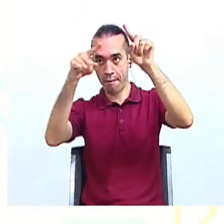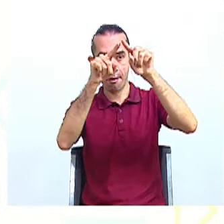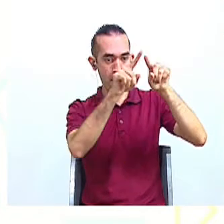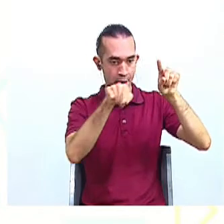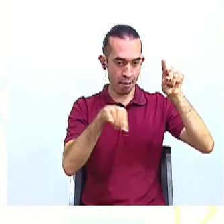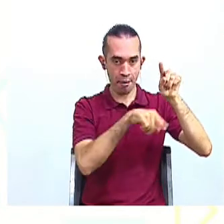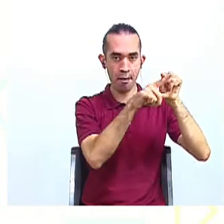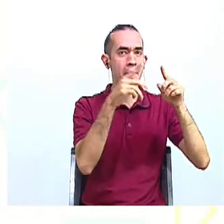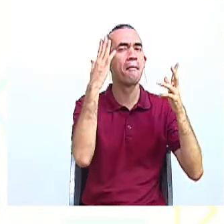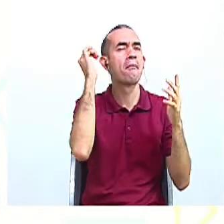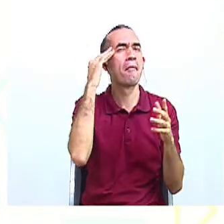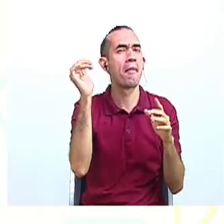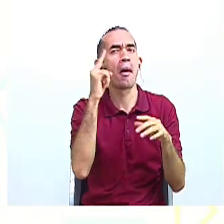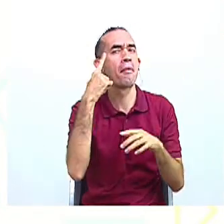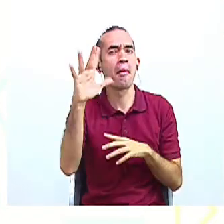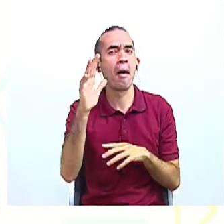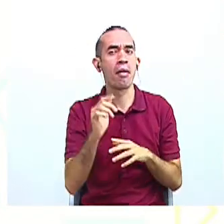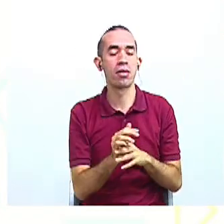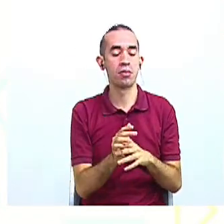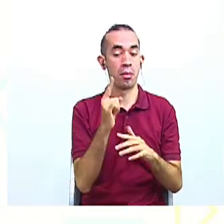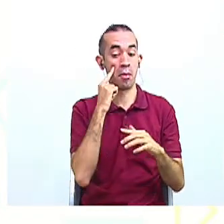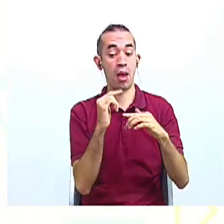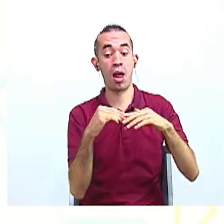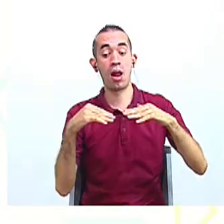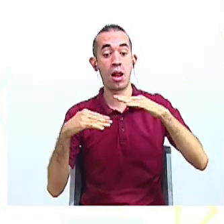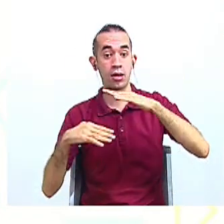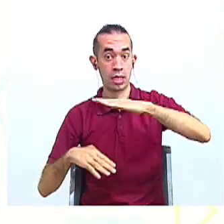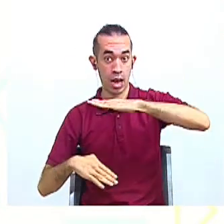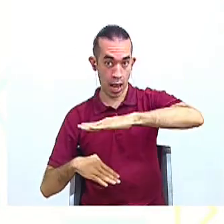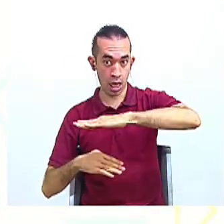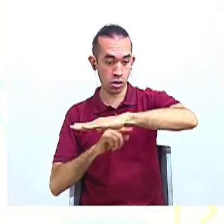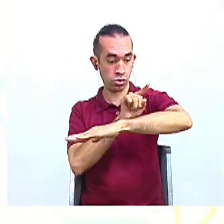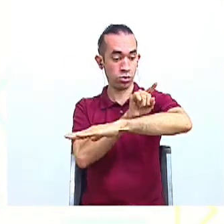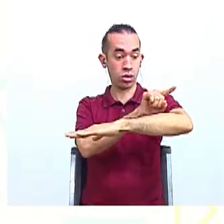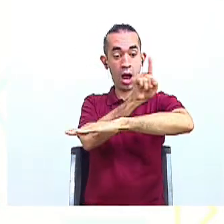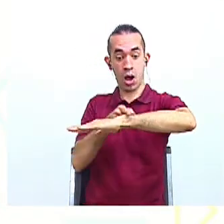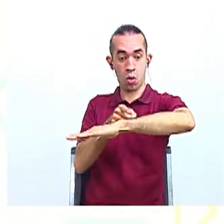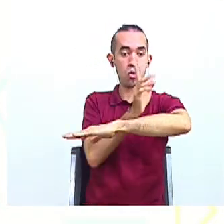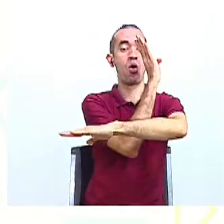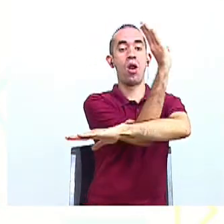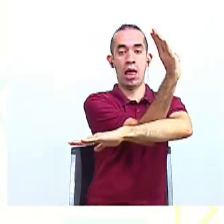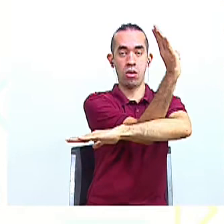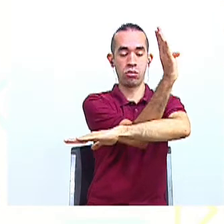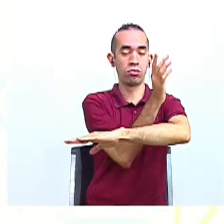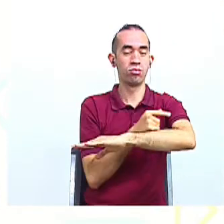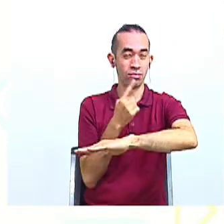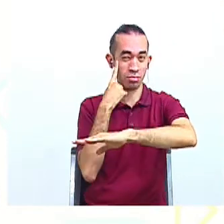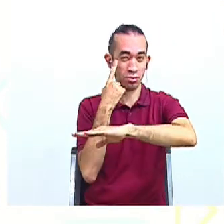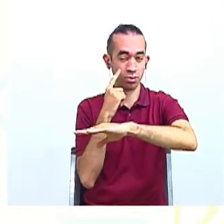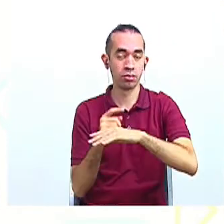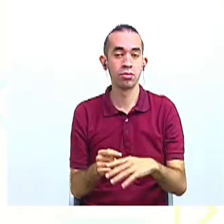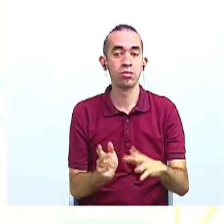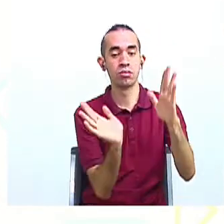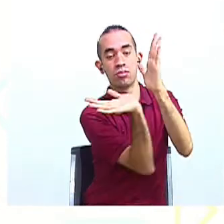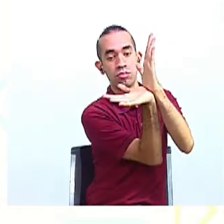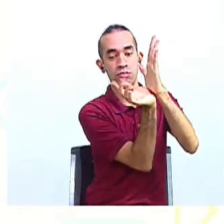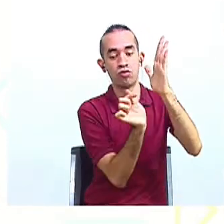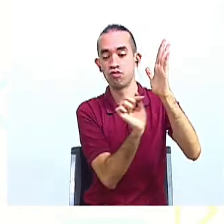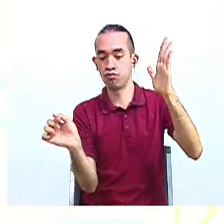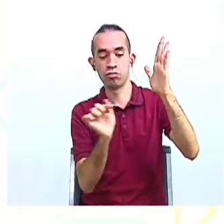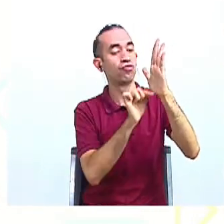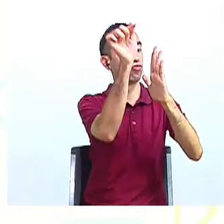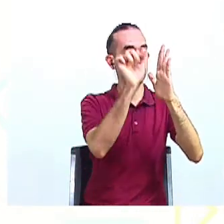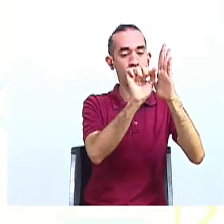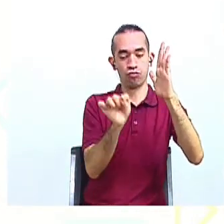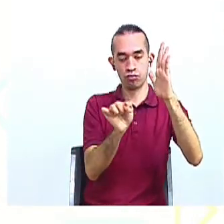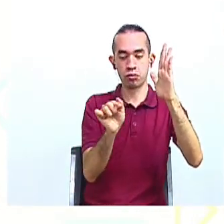lado. O sea, comparamos las medidas de dos de los lados del triángulo llevando un orden y el ángulo entre ellos tiene